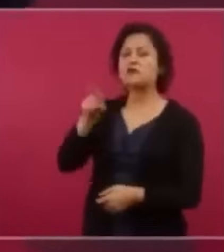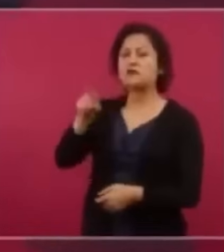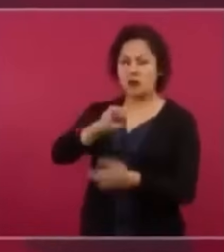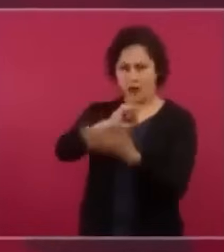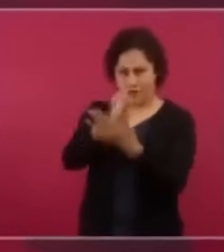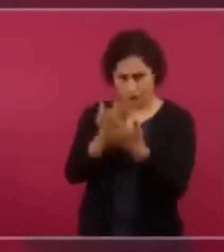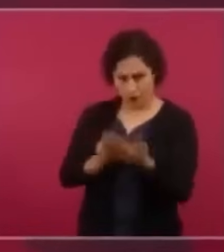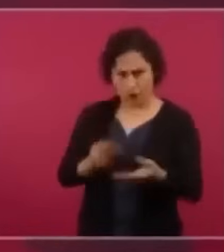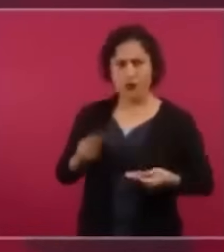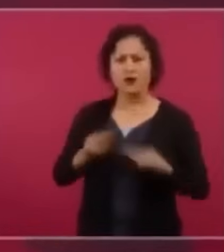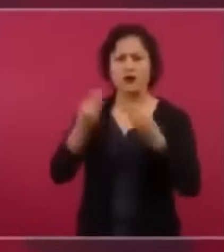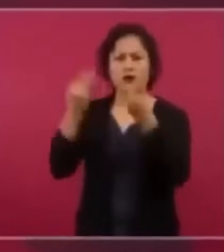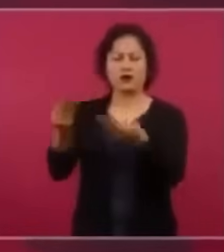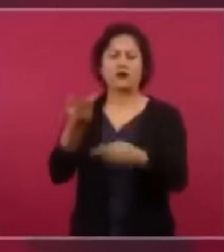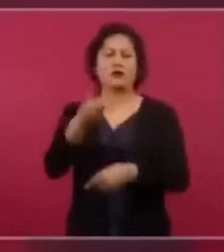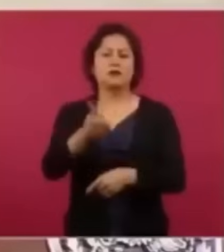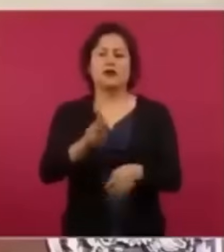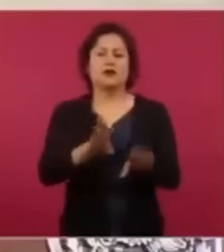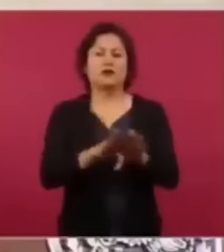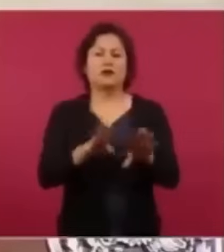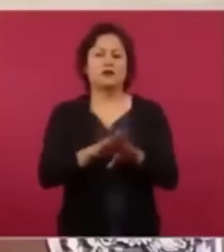A ver, que venga